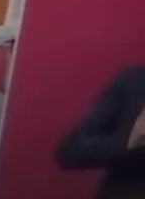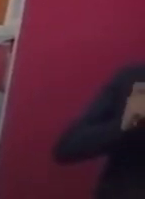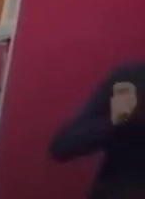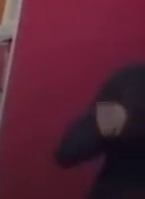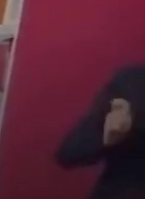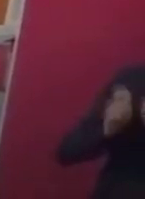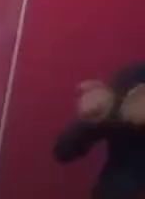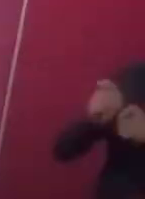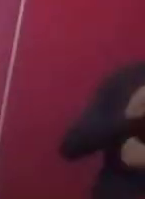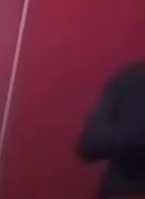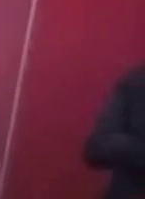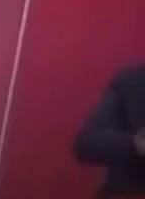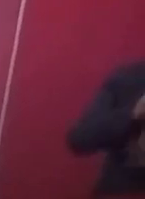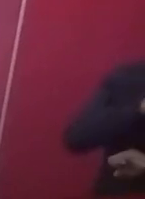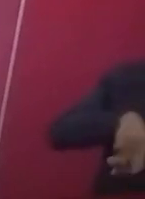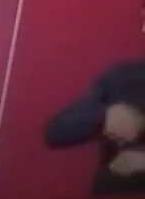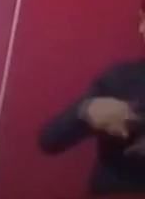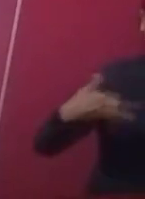y